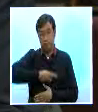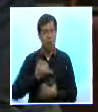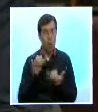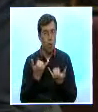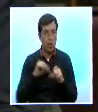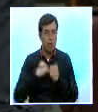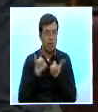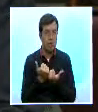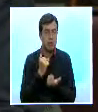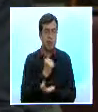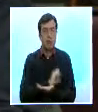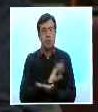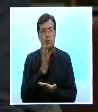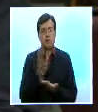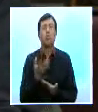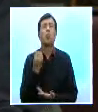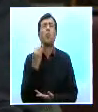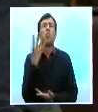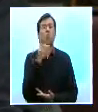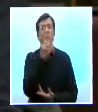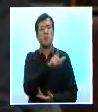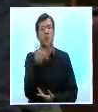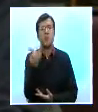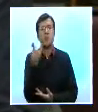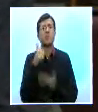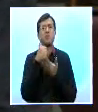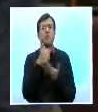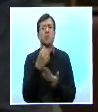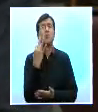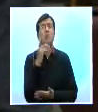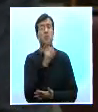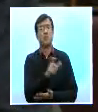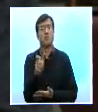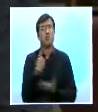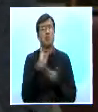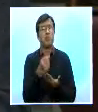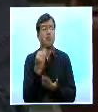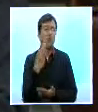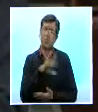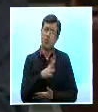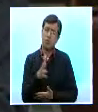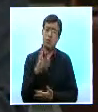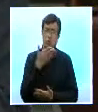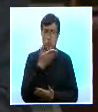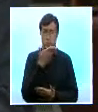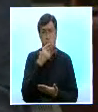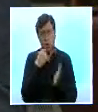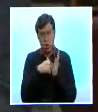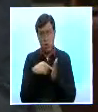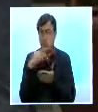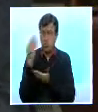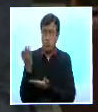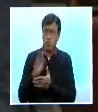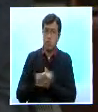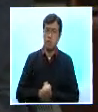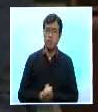por la asamblea nacional cuántos campesinos se van a beneficiar cuántos agricultores entre ellos usted